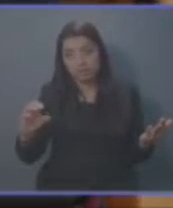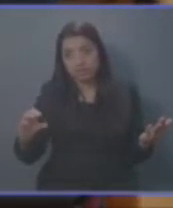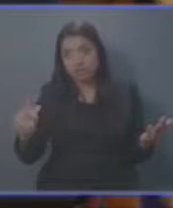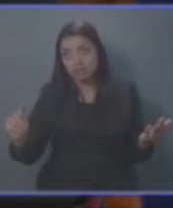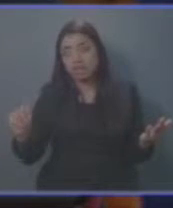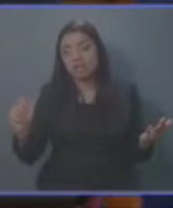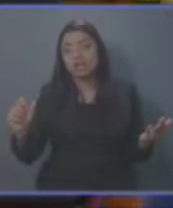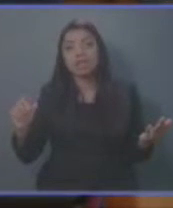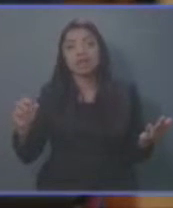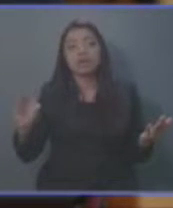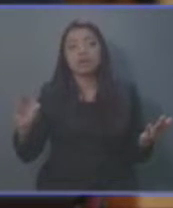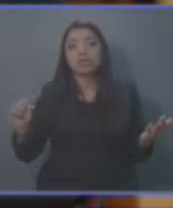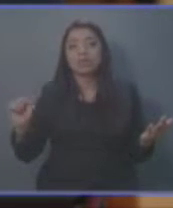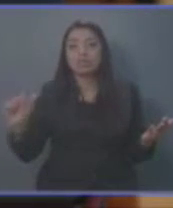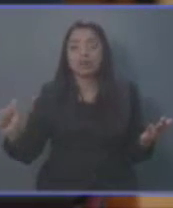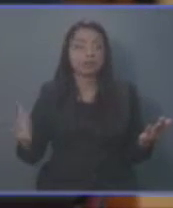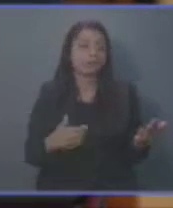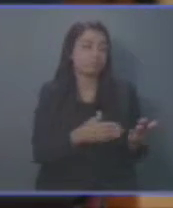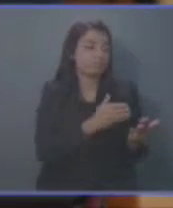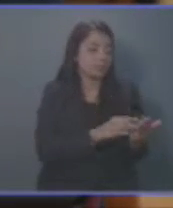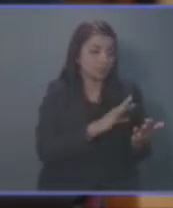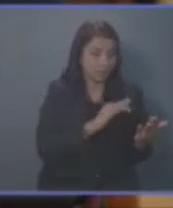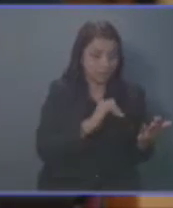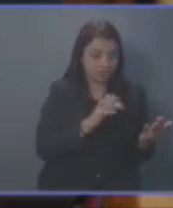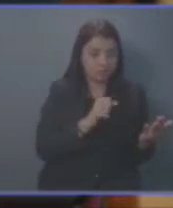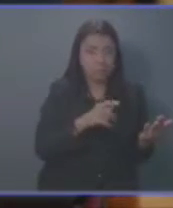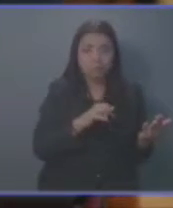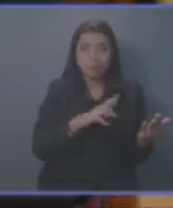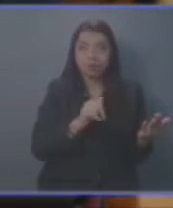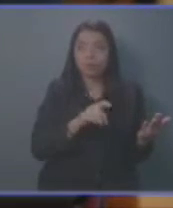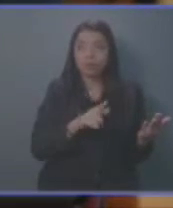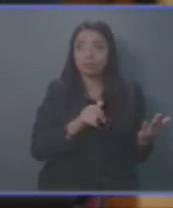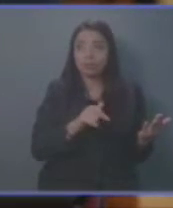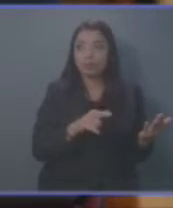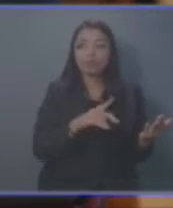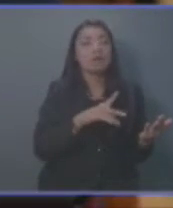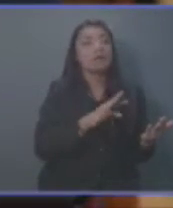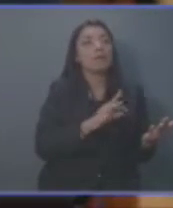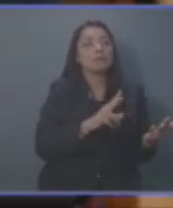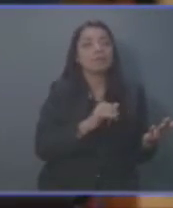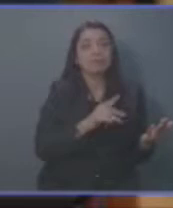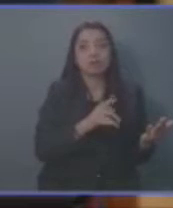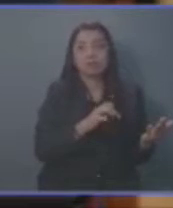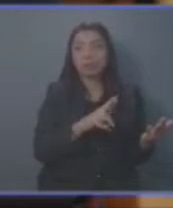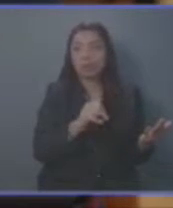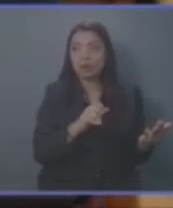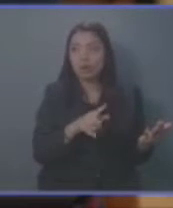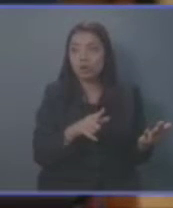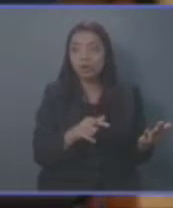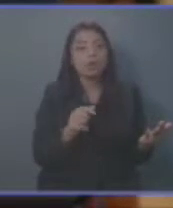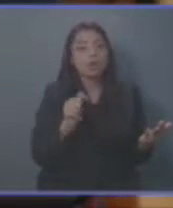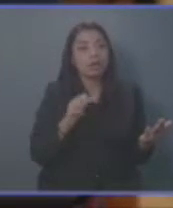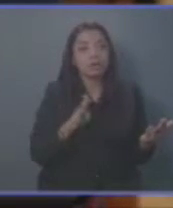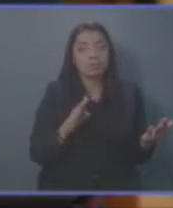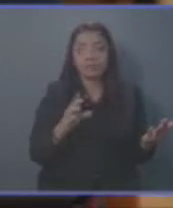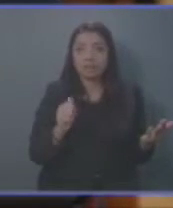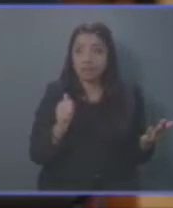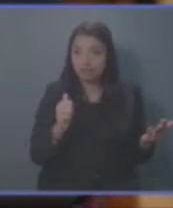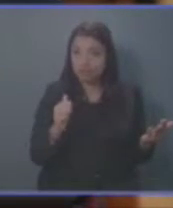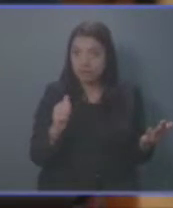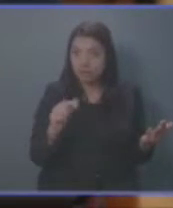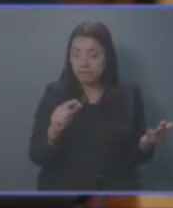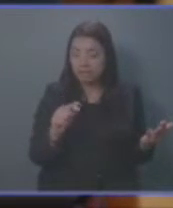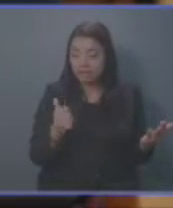FSA, bisoprolol AB 10 miligramos